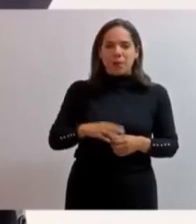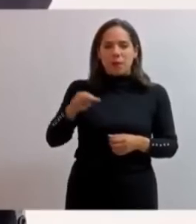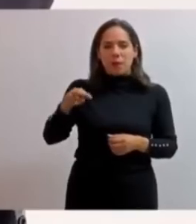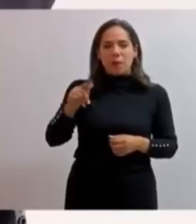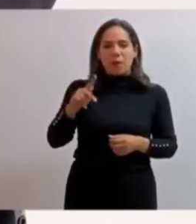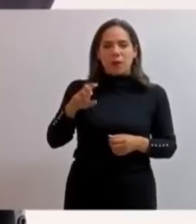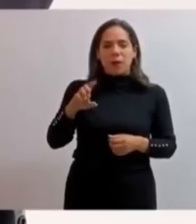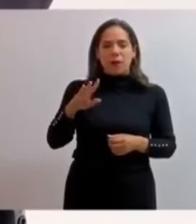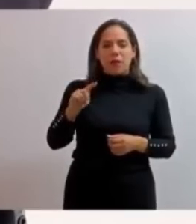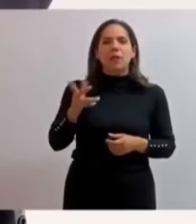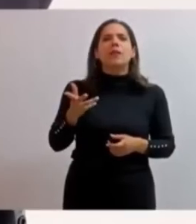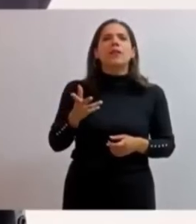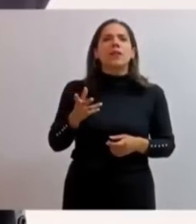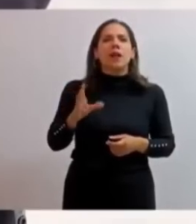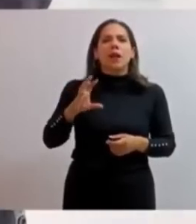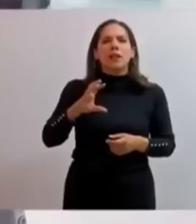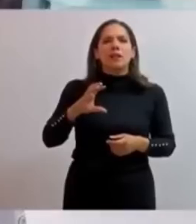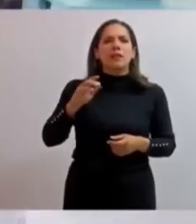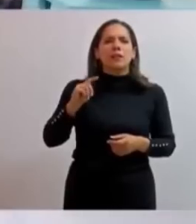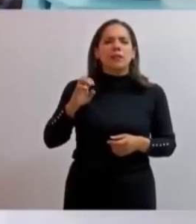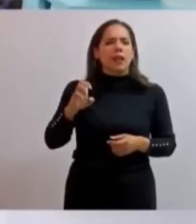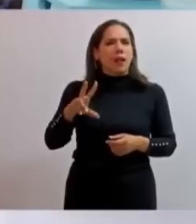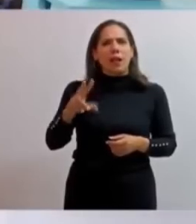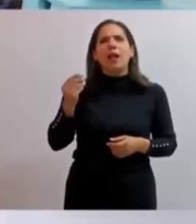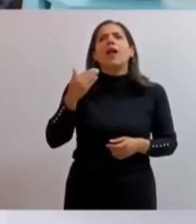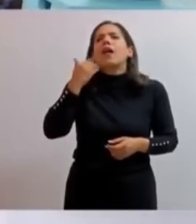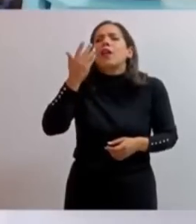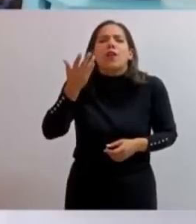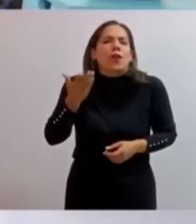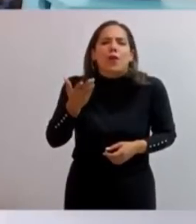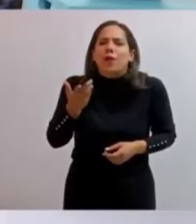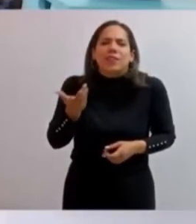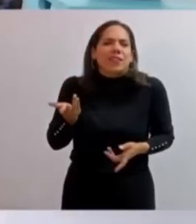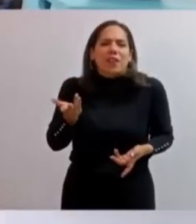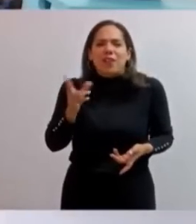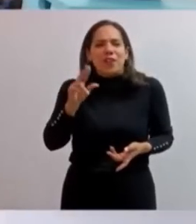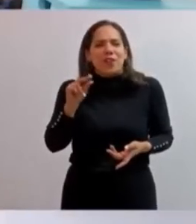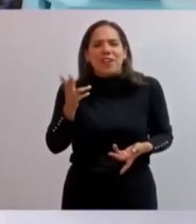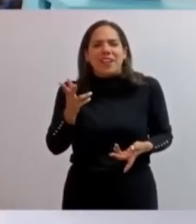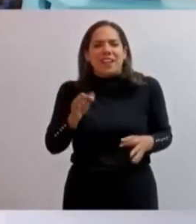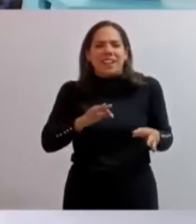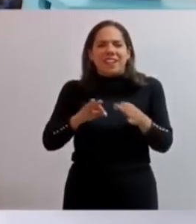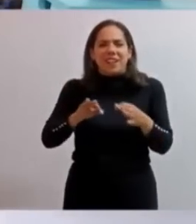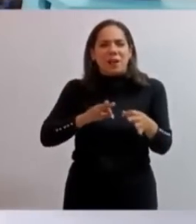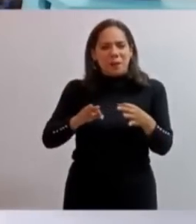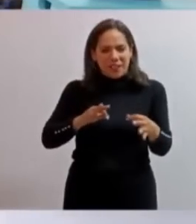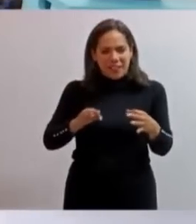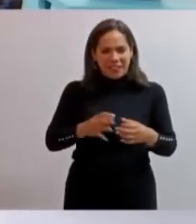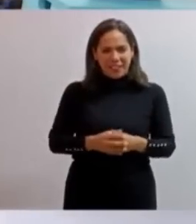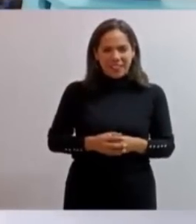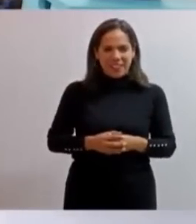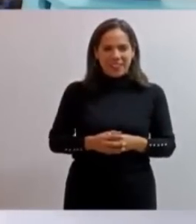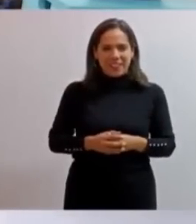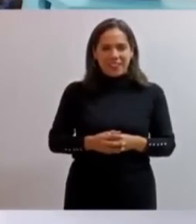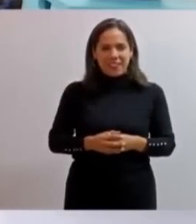CTE que no quieren trabajar? ¿Qué recomendaciones haría doctor Ángel Díaz Barriga?